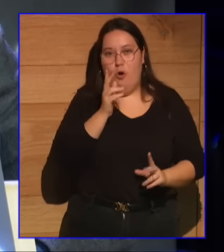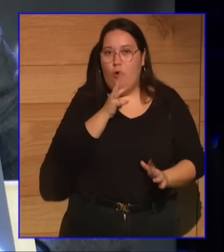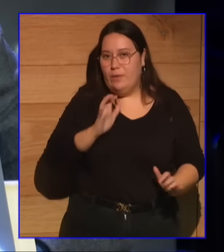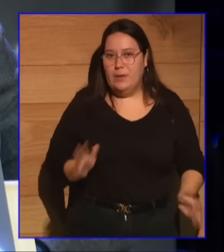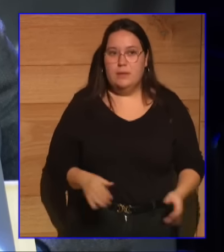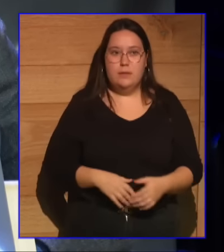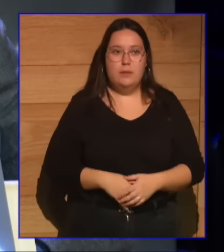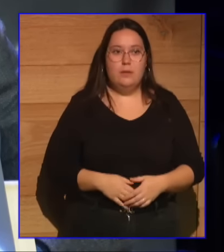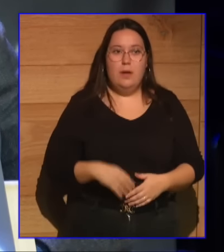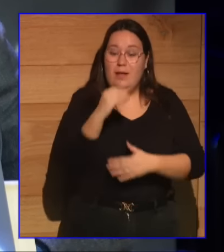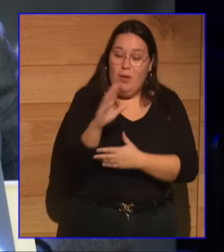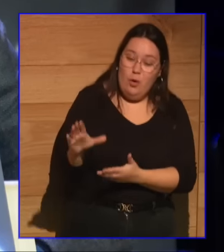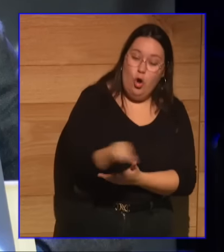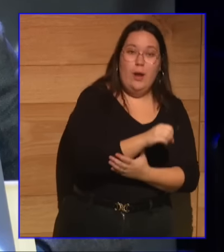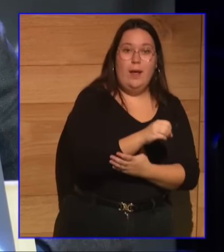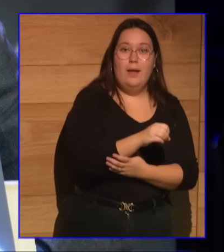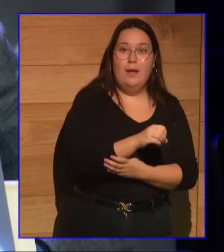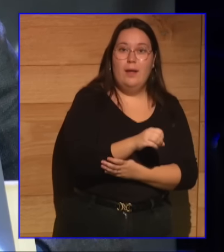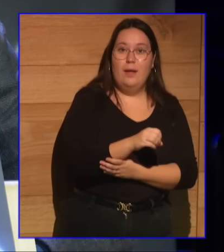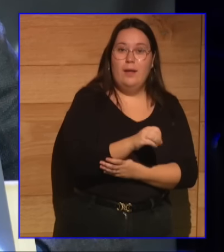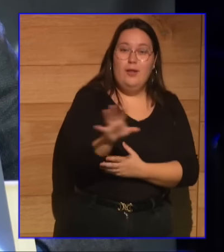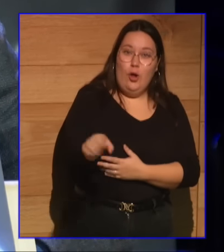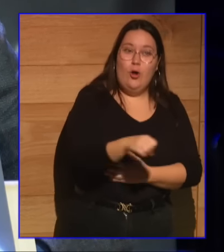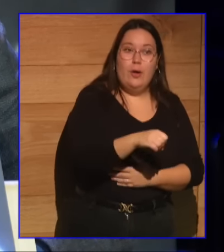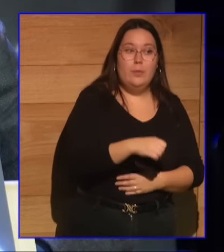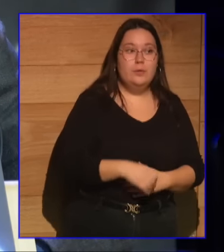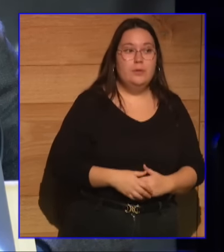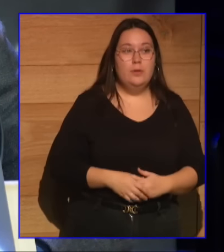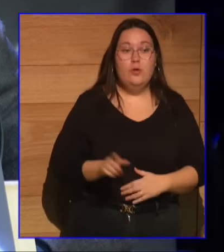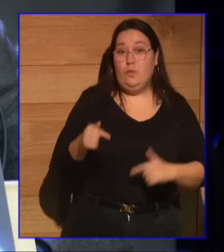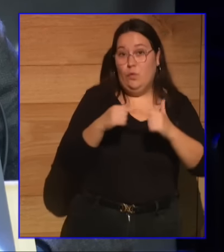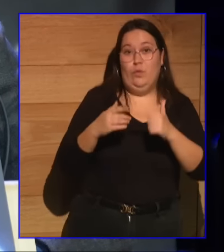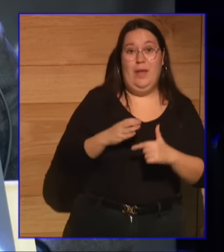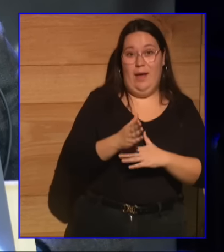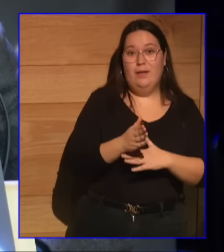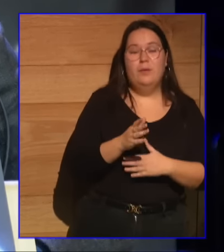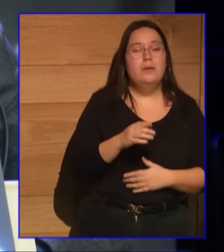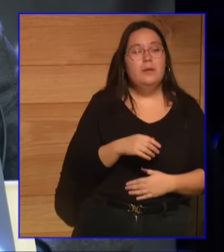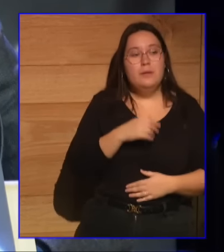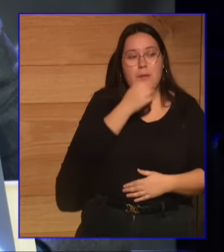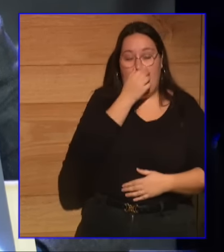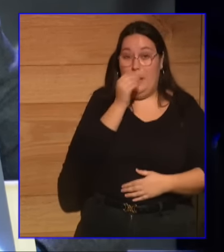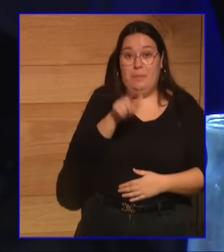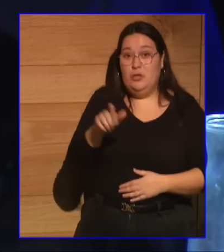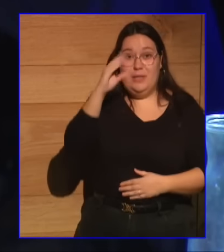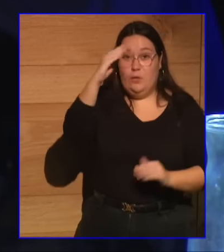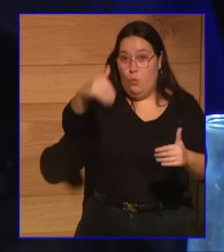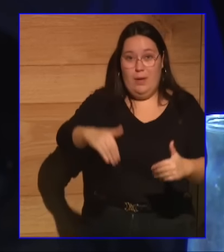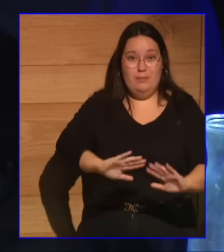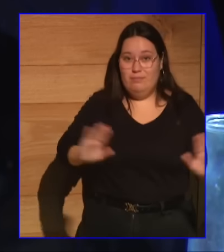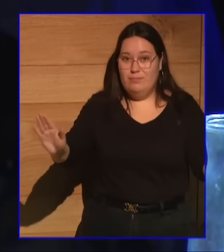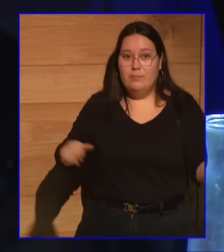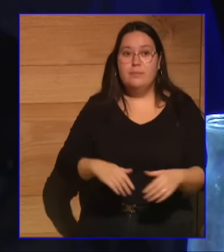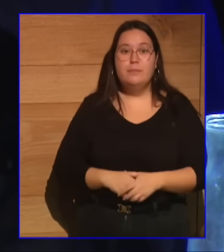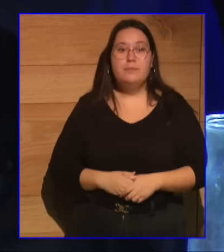cría. Nos la vamos a llevar donde tu cría, Malcolm. Eso es. No hay nadie inteligente ahí. Nadie.